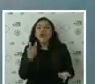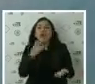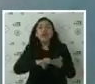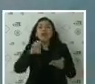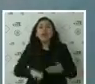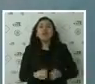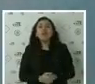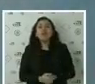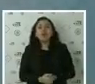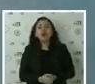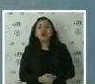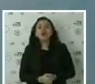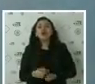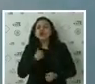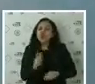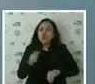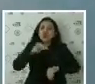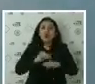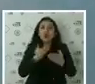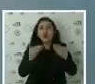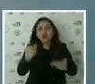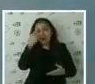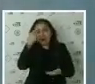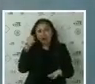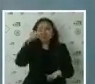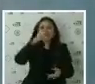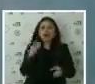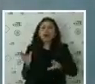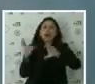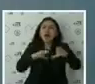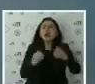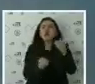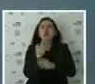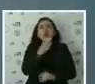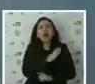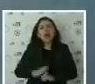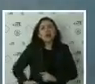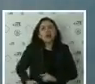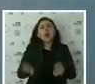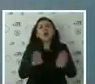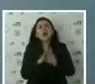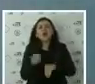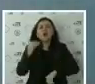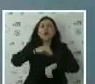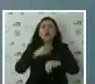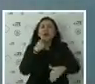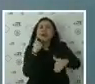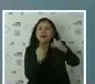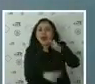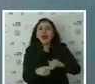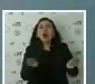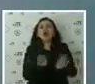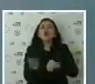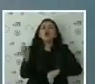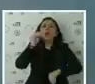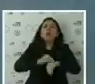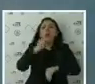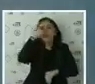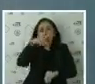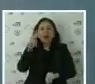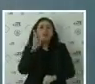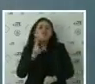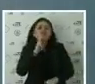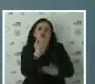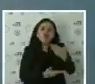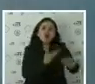ejemplo, nosotros lo estamos implementando para el registro de candidatos, para la presentación de quejas, para los desahogos que se tienen que hacer y que no vayan